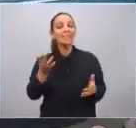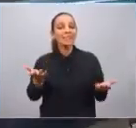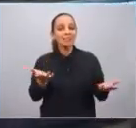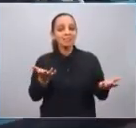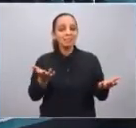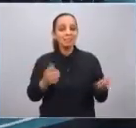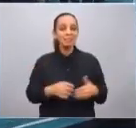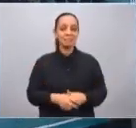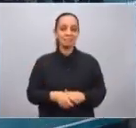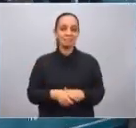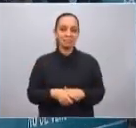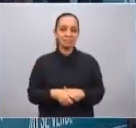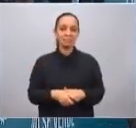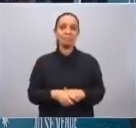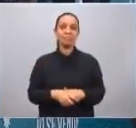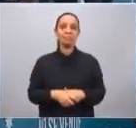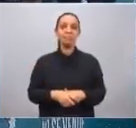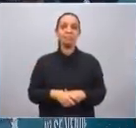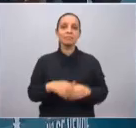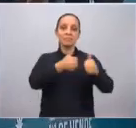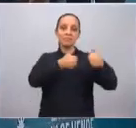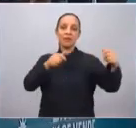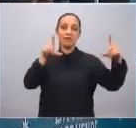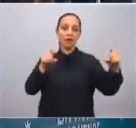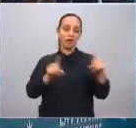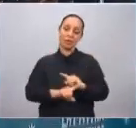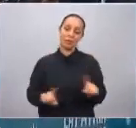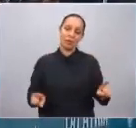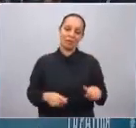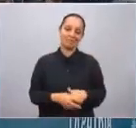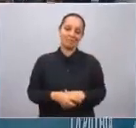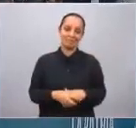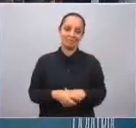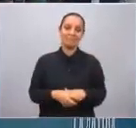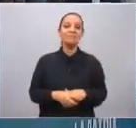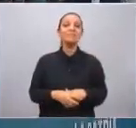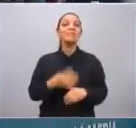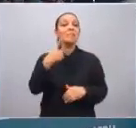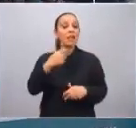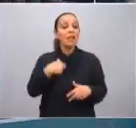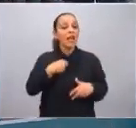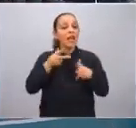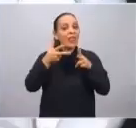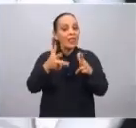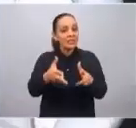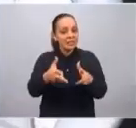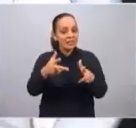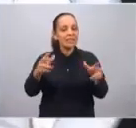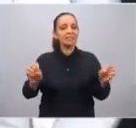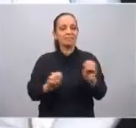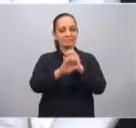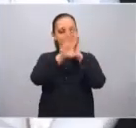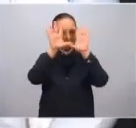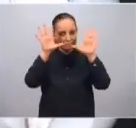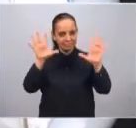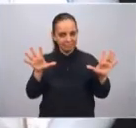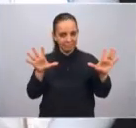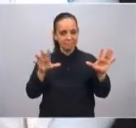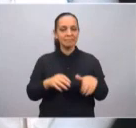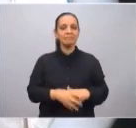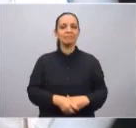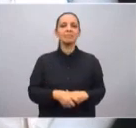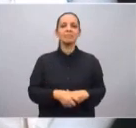que ni siquiera va a haber foto, pero quiero decir, para que quede claro,